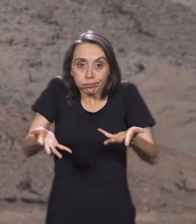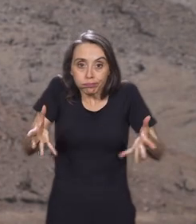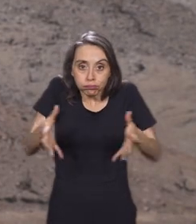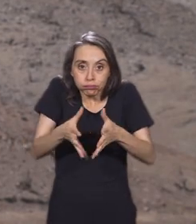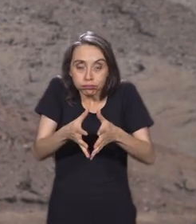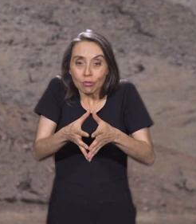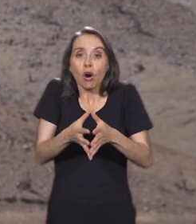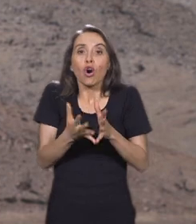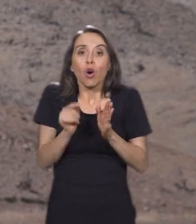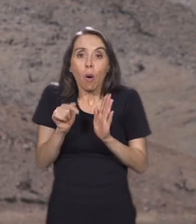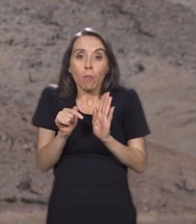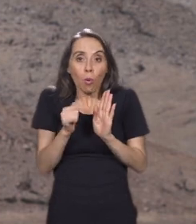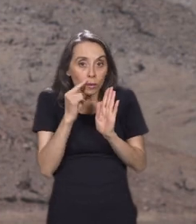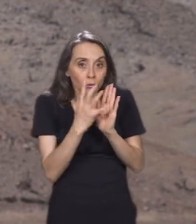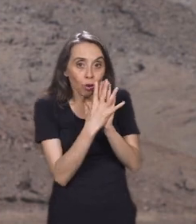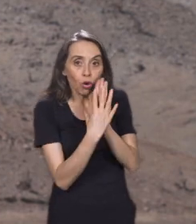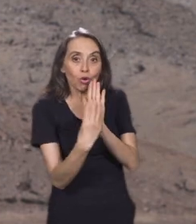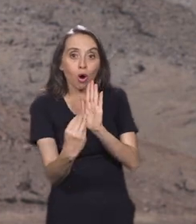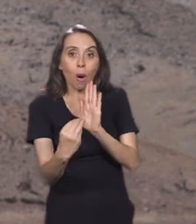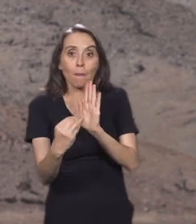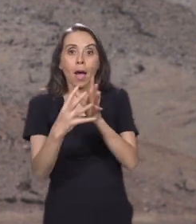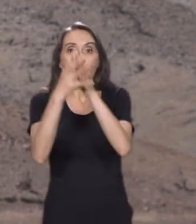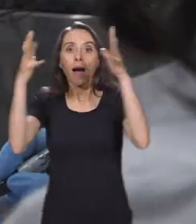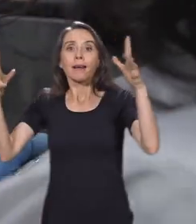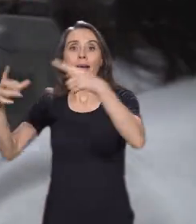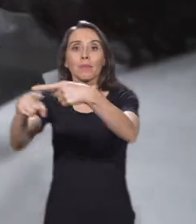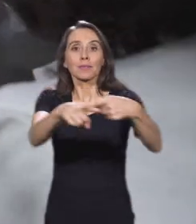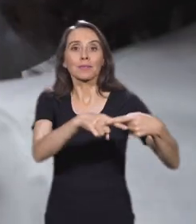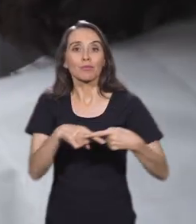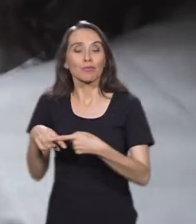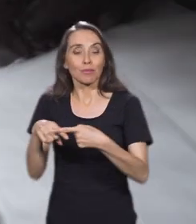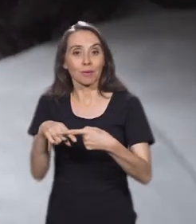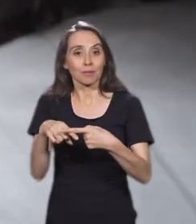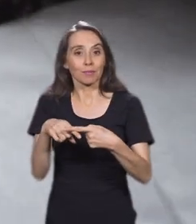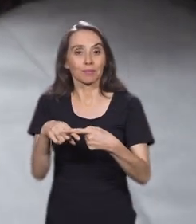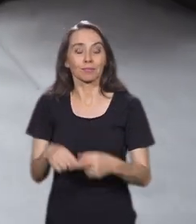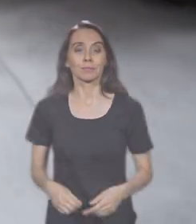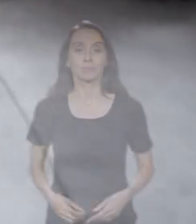se podría ver reflejado en las sociedades humanas, por ejemplo.